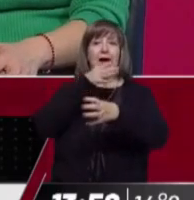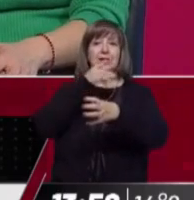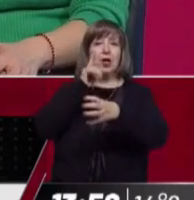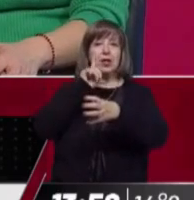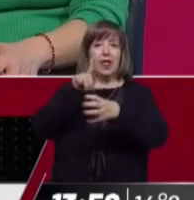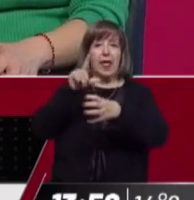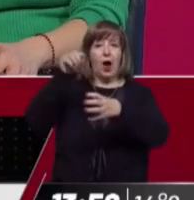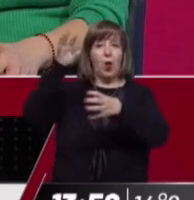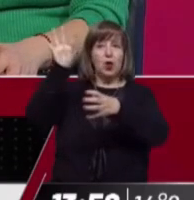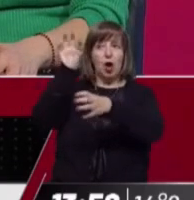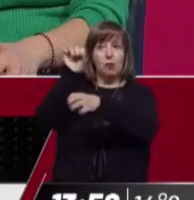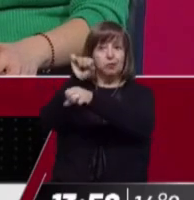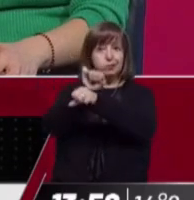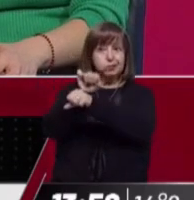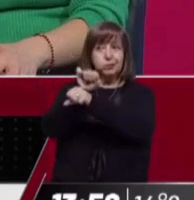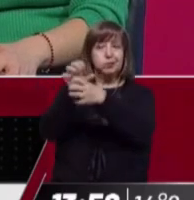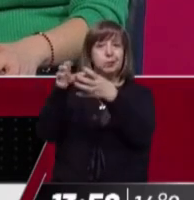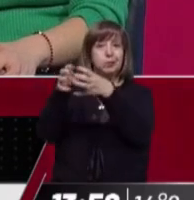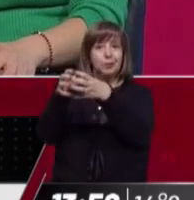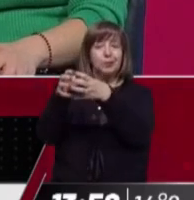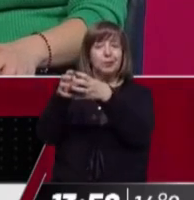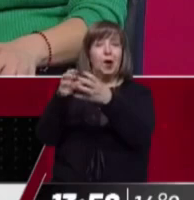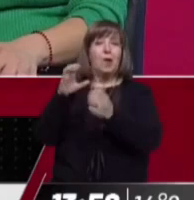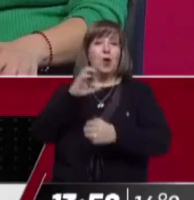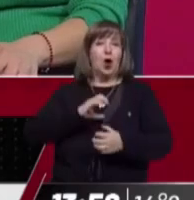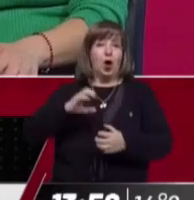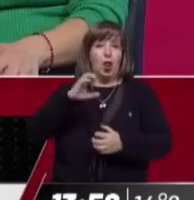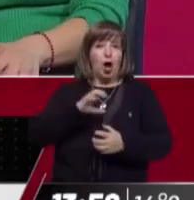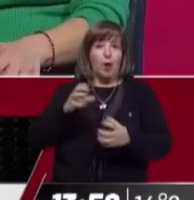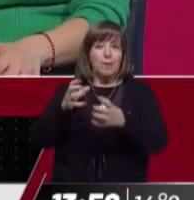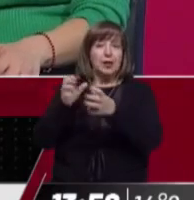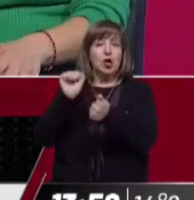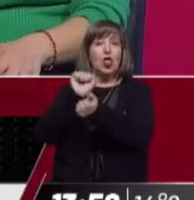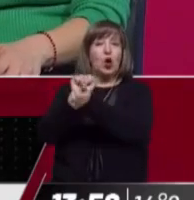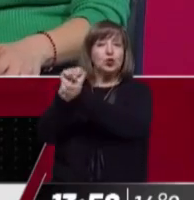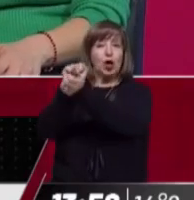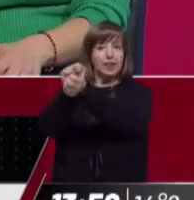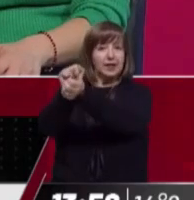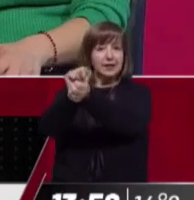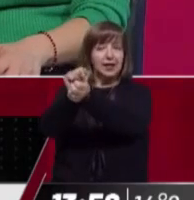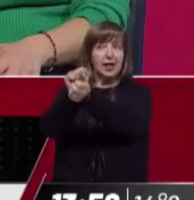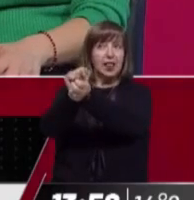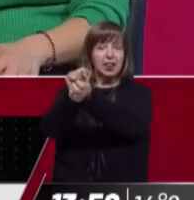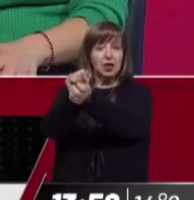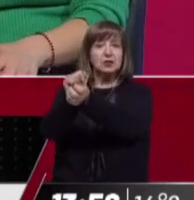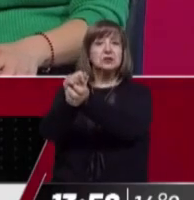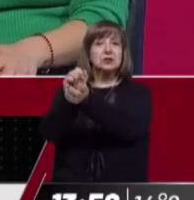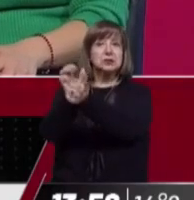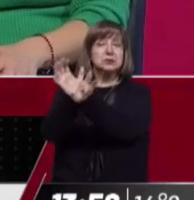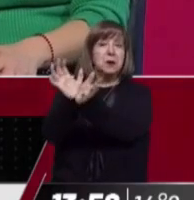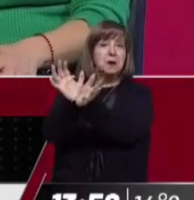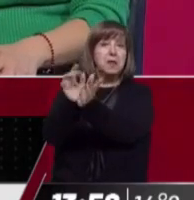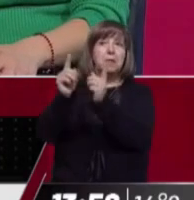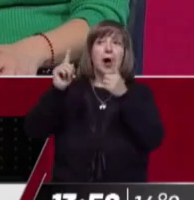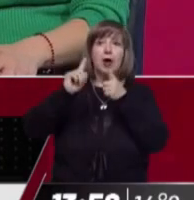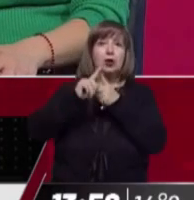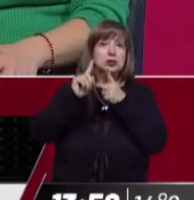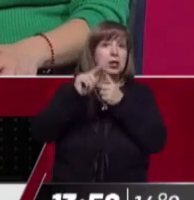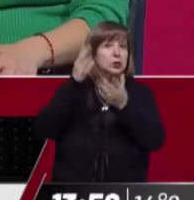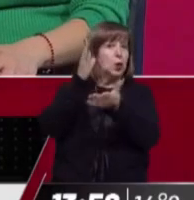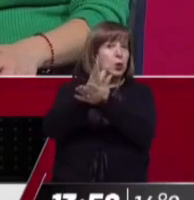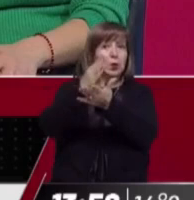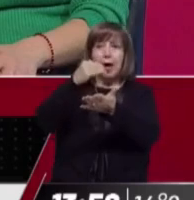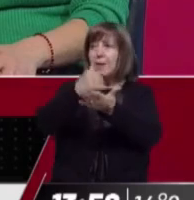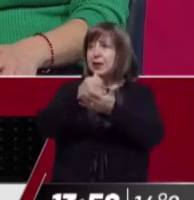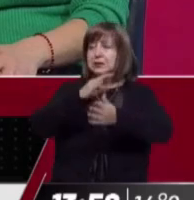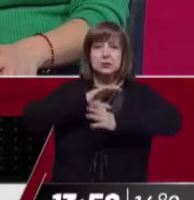a vivir este calvario, la familia en realidad comenzó a vivir este calvario junto a él. De la detención no han tenido nunca más contacto con el hijo